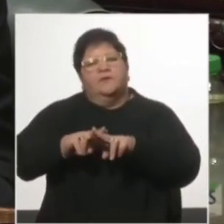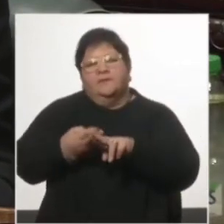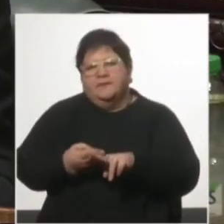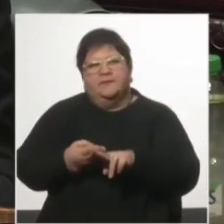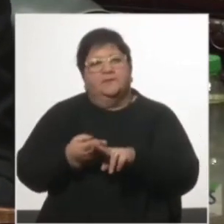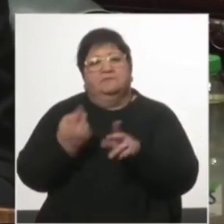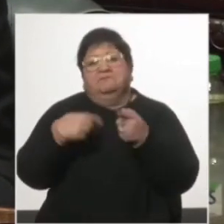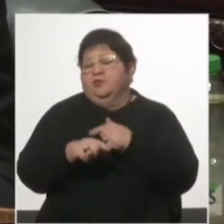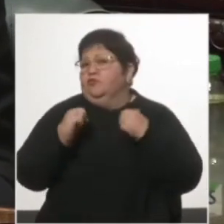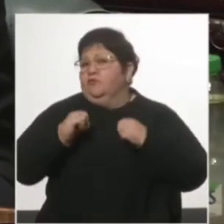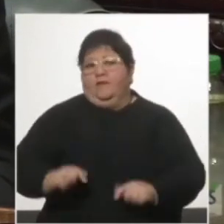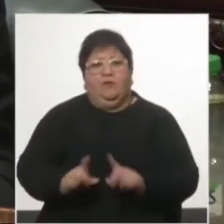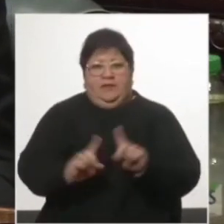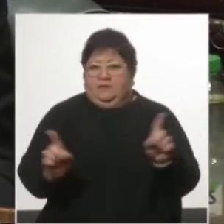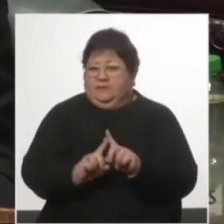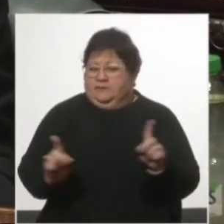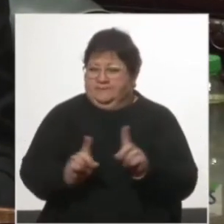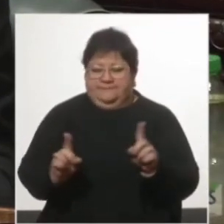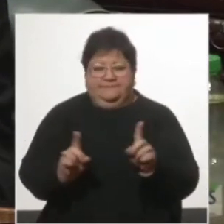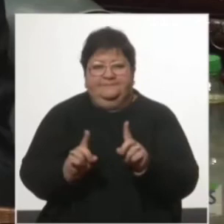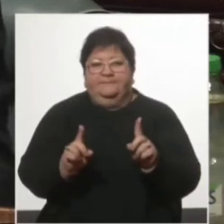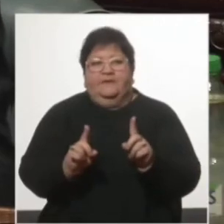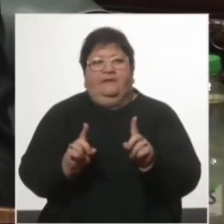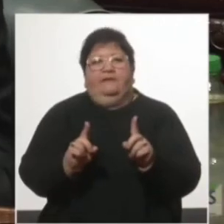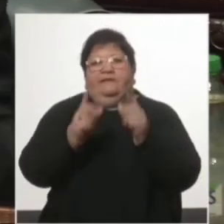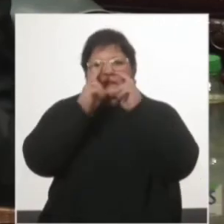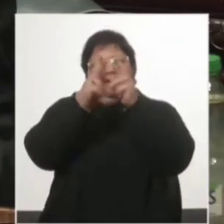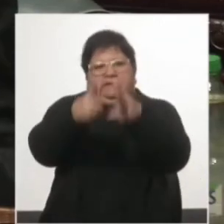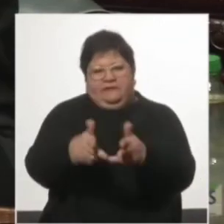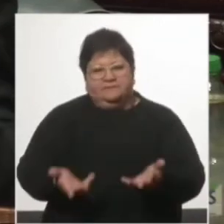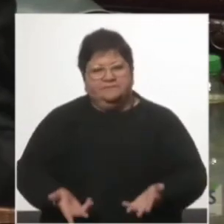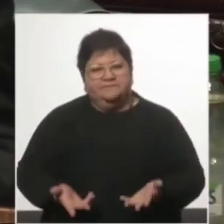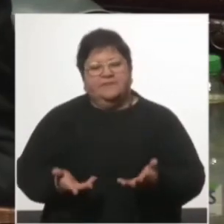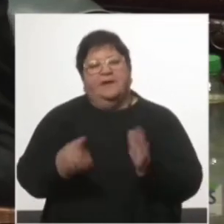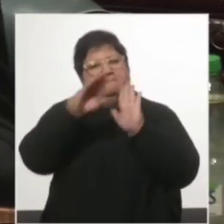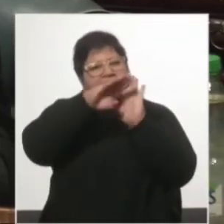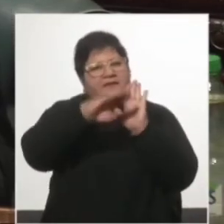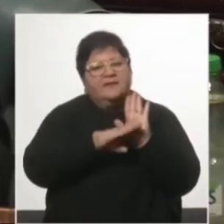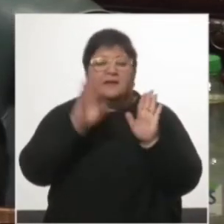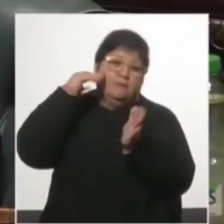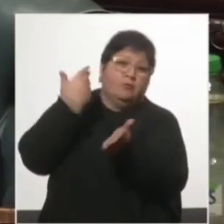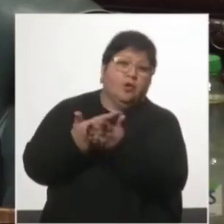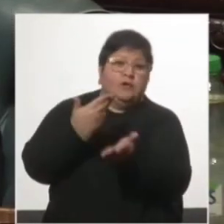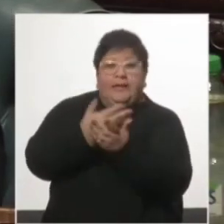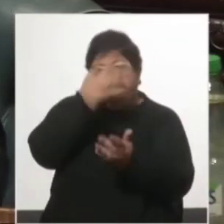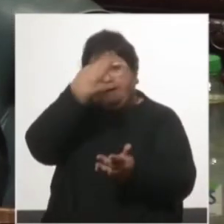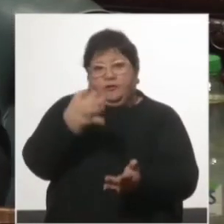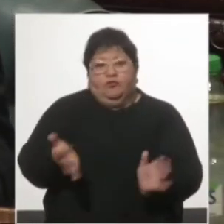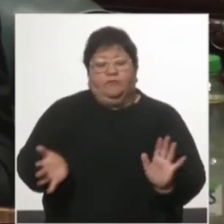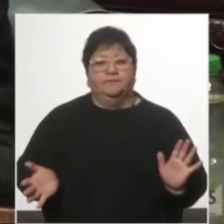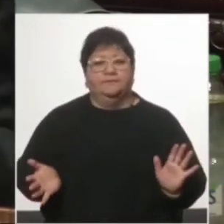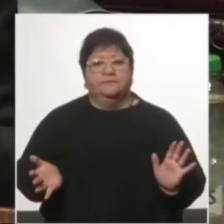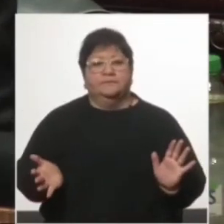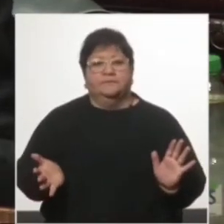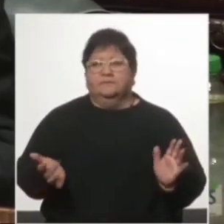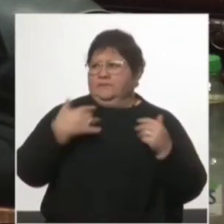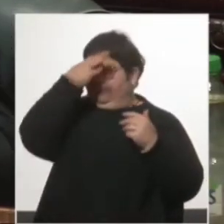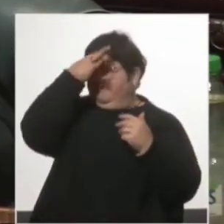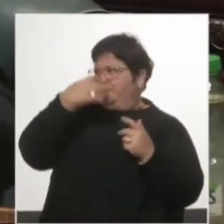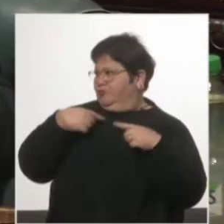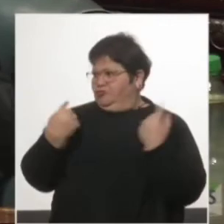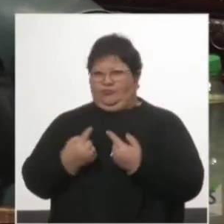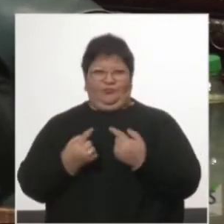nos cansaremos de decirlo. Las medidas que proponían los expertos. Nosotros no somos expertos, no